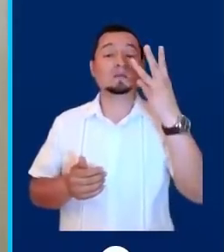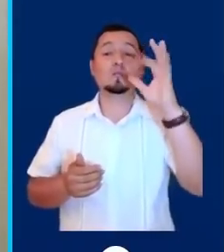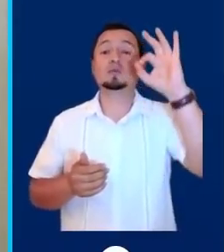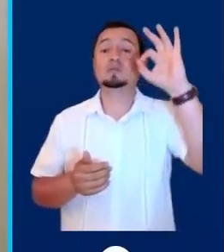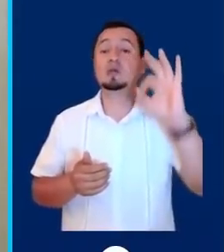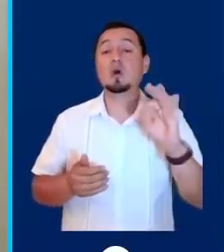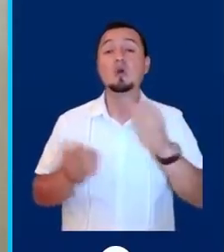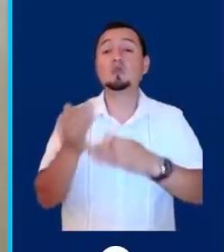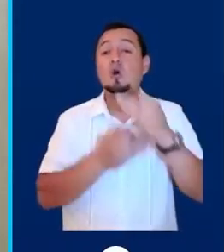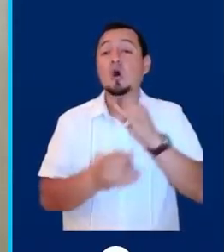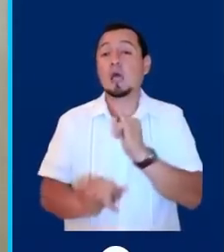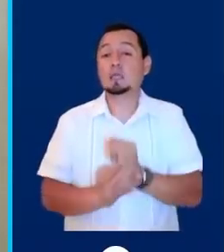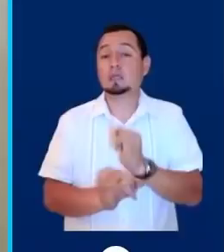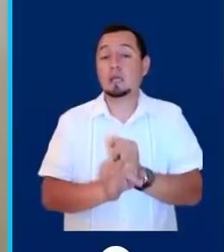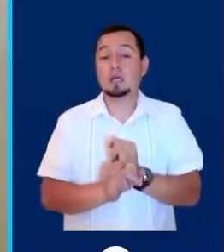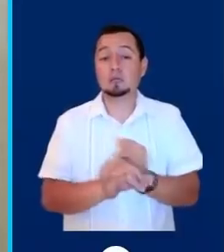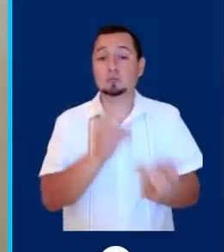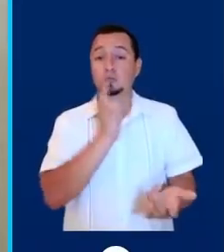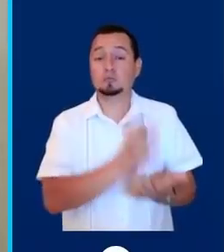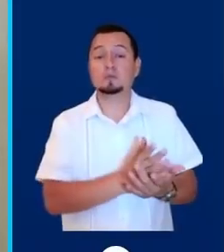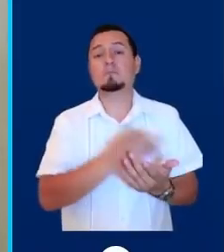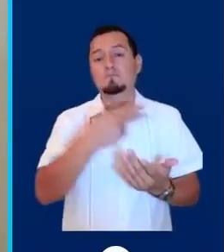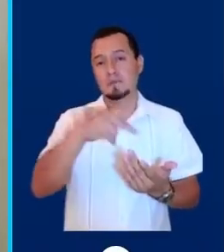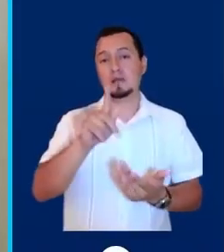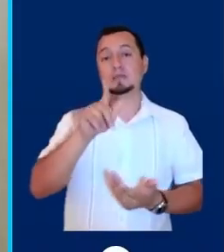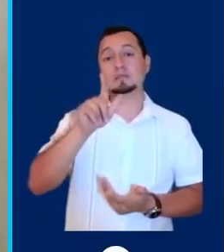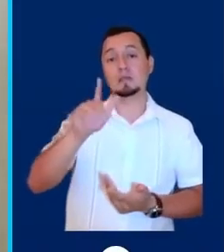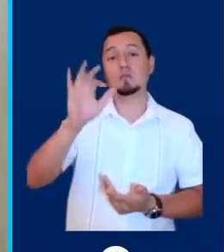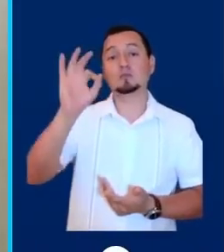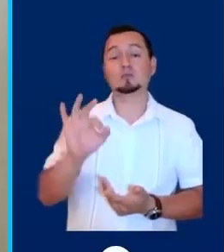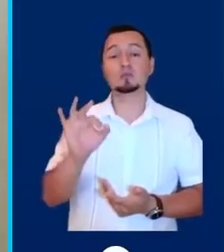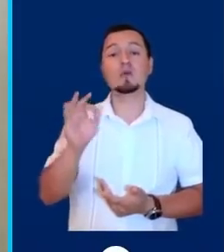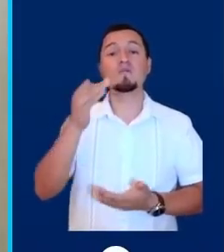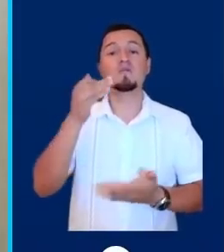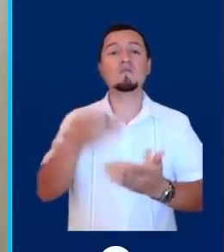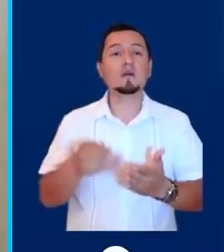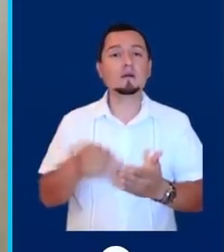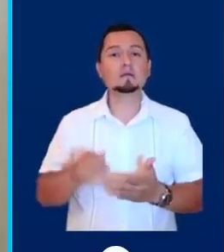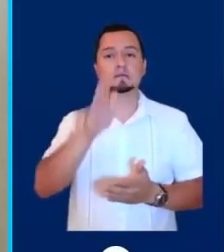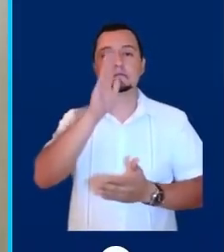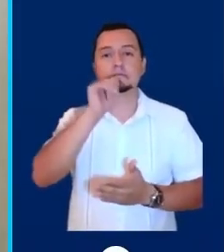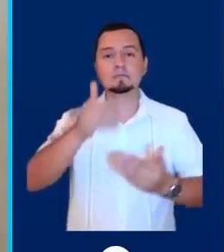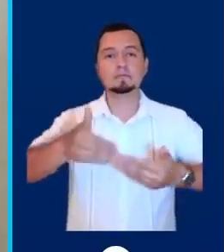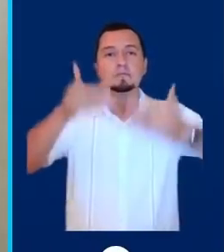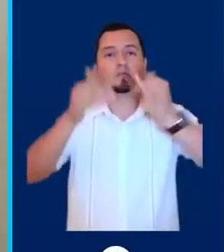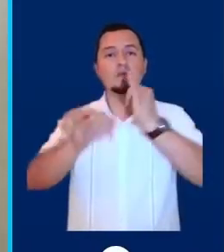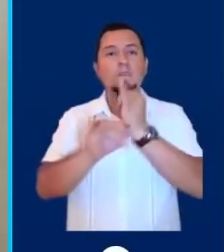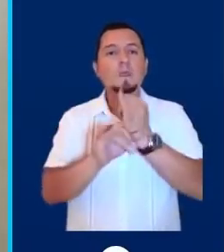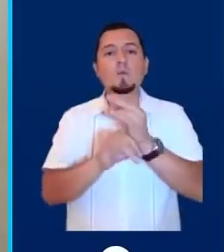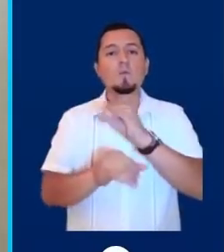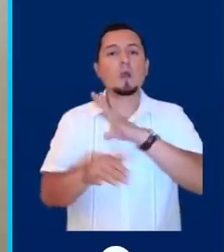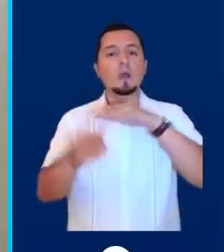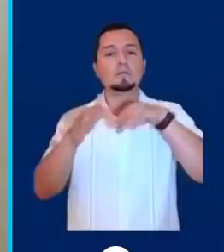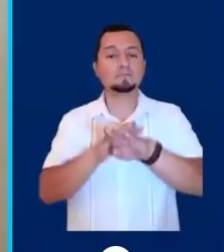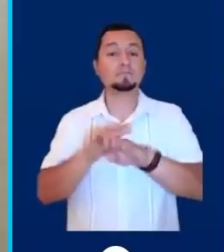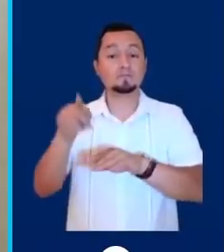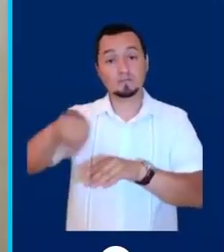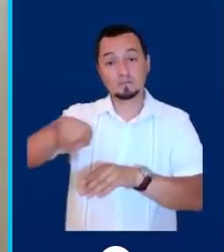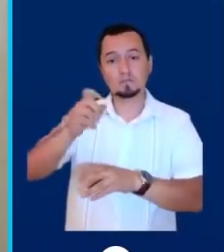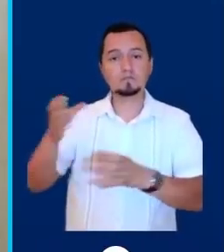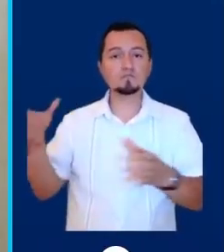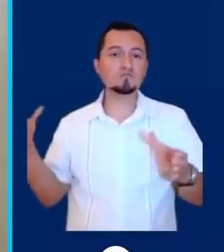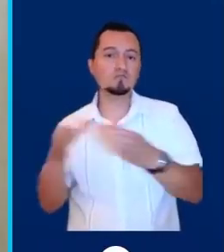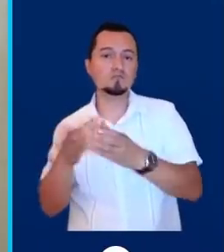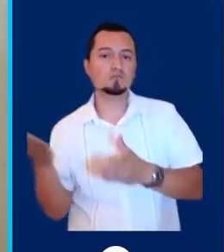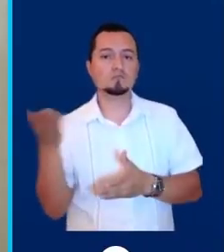83% completamente en línea, pero tenemos que atender al 17% que tuvo alguna barrera y no pudo preinscribirse. Se hará la